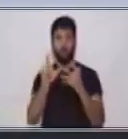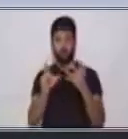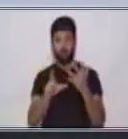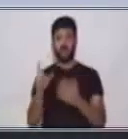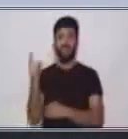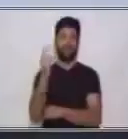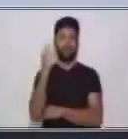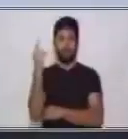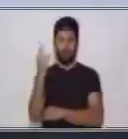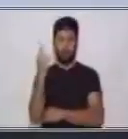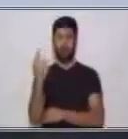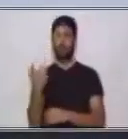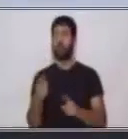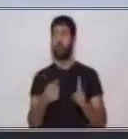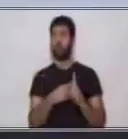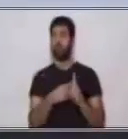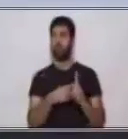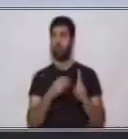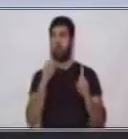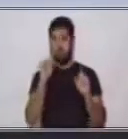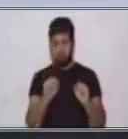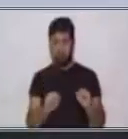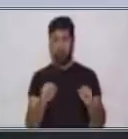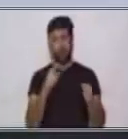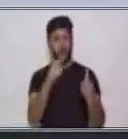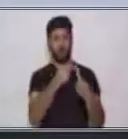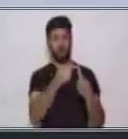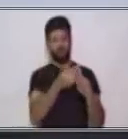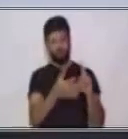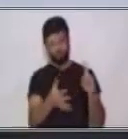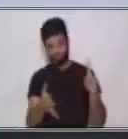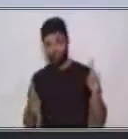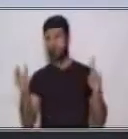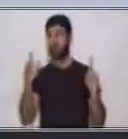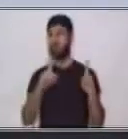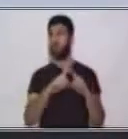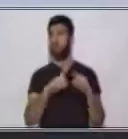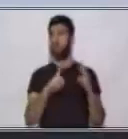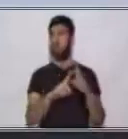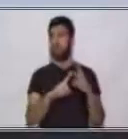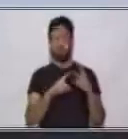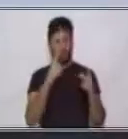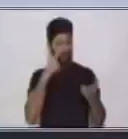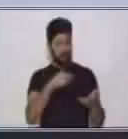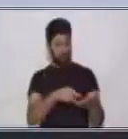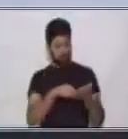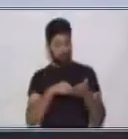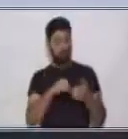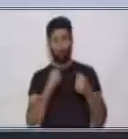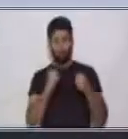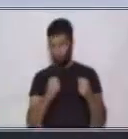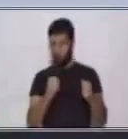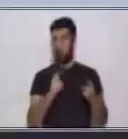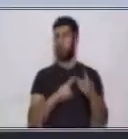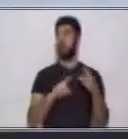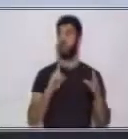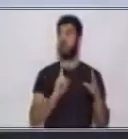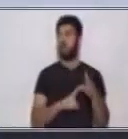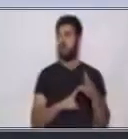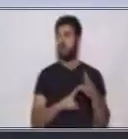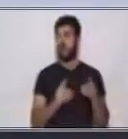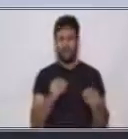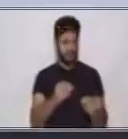silenciosa, que puede ser extensiva, puede ser intensiva, puede ser rápida o superficial, y también la